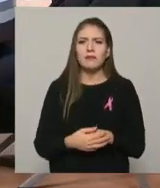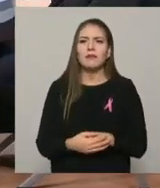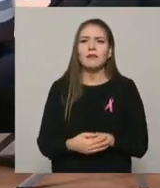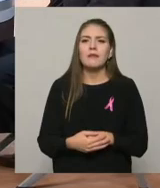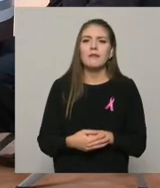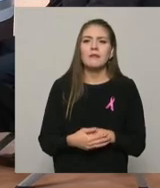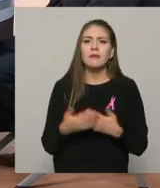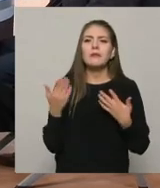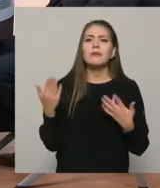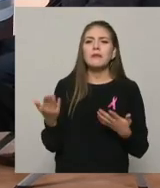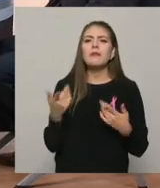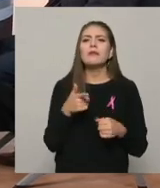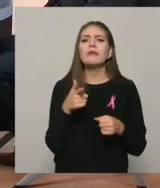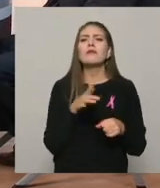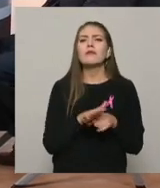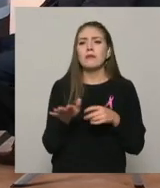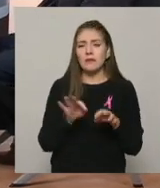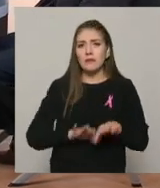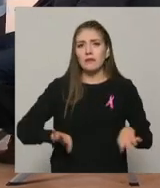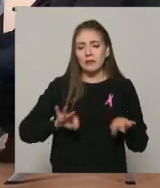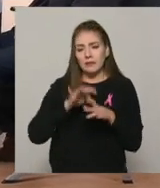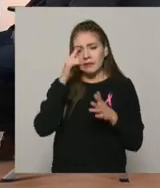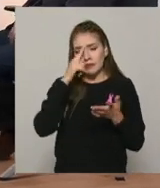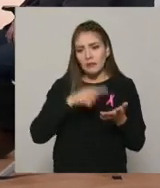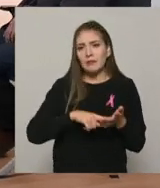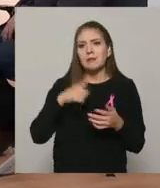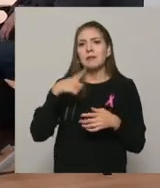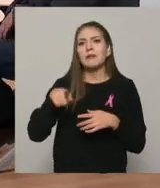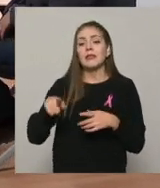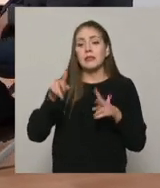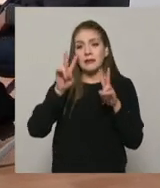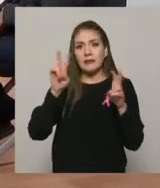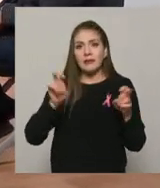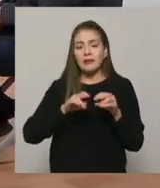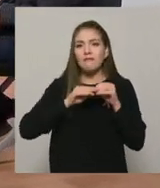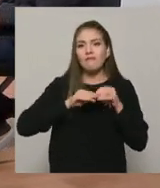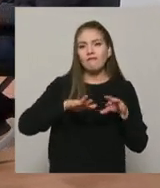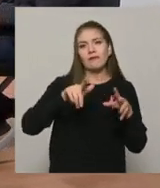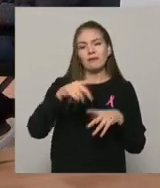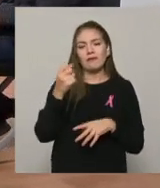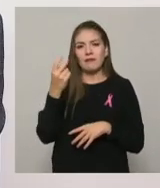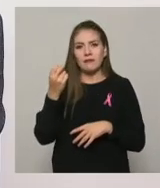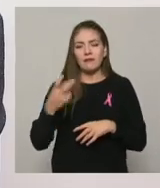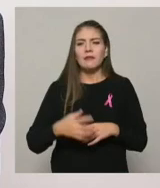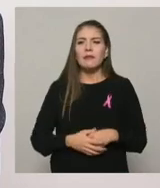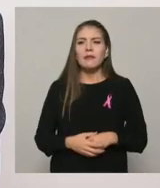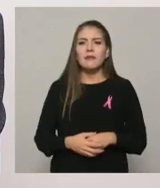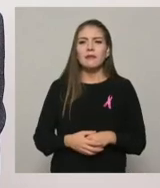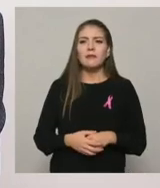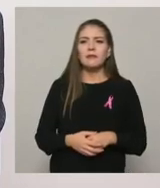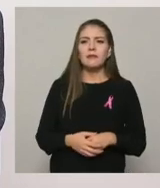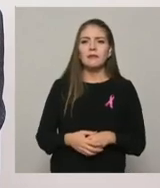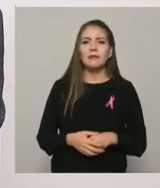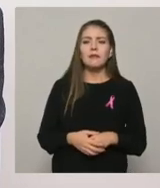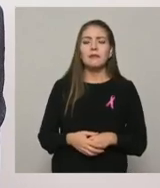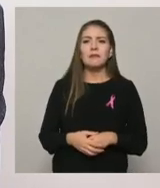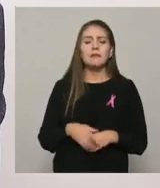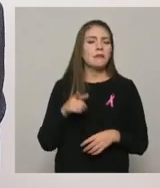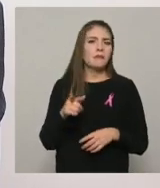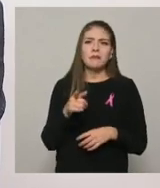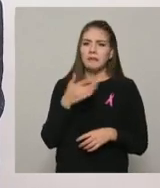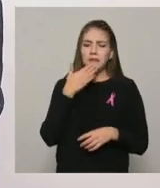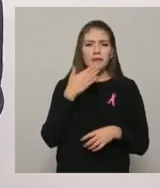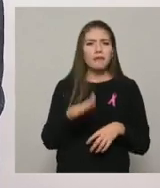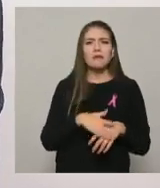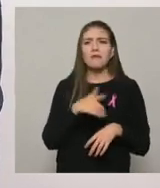haber ventilado este tema en televisión pública? Pues yo creo que es un espacio ideal porque los medios públicos, además